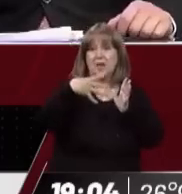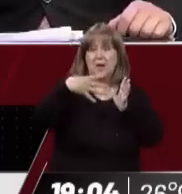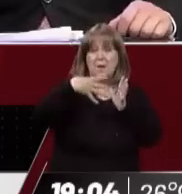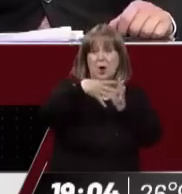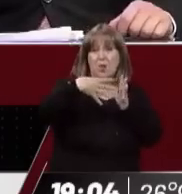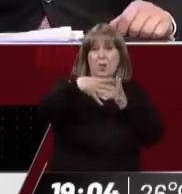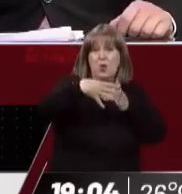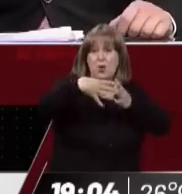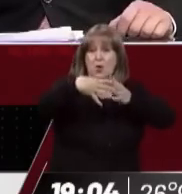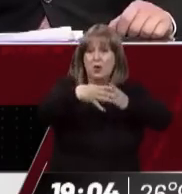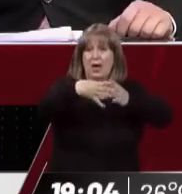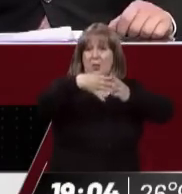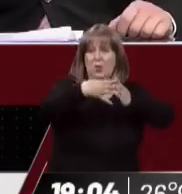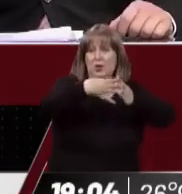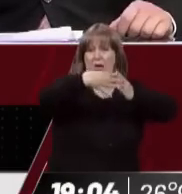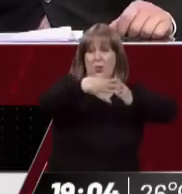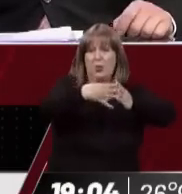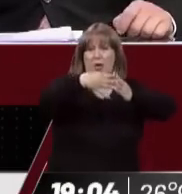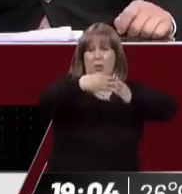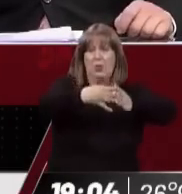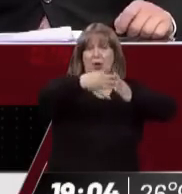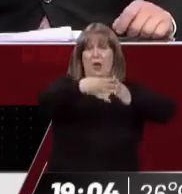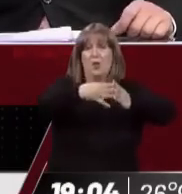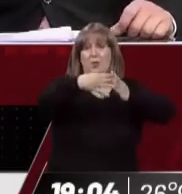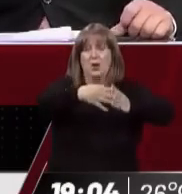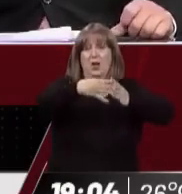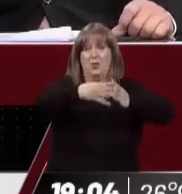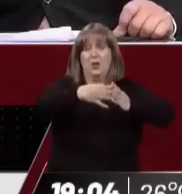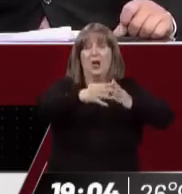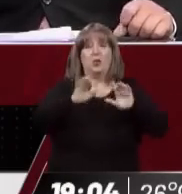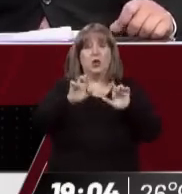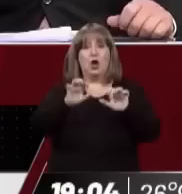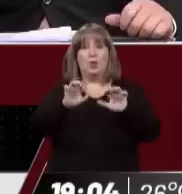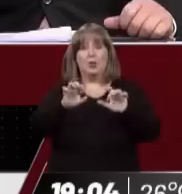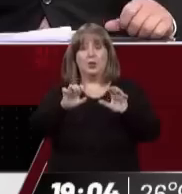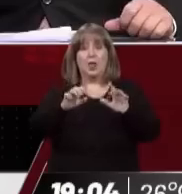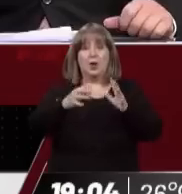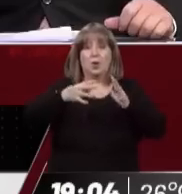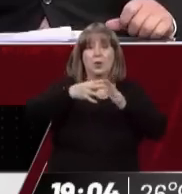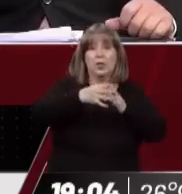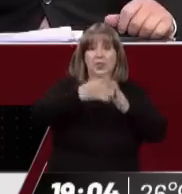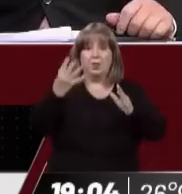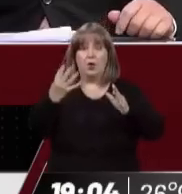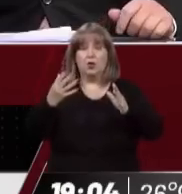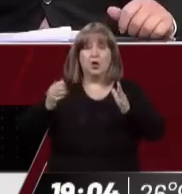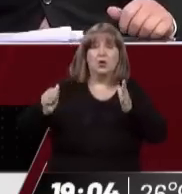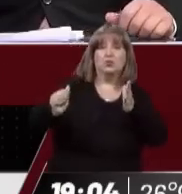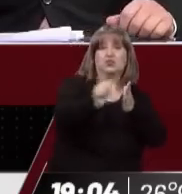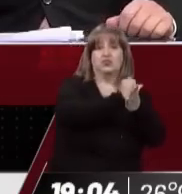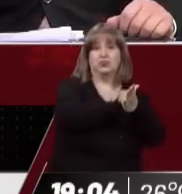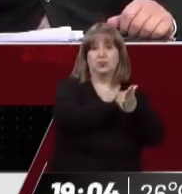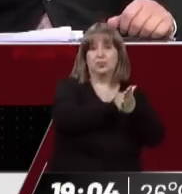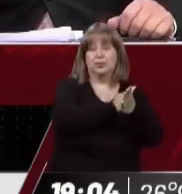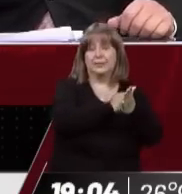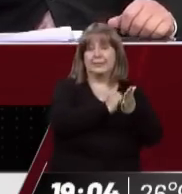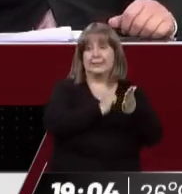que en realidad ese fue lo que provocó este error no de reseteo del celular por otro lado se descartaría